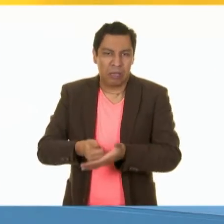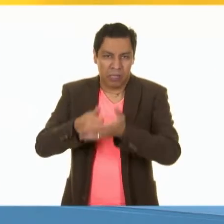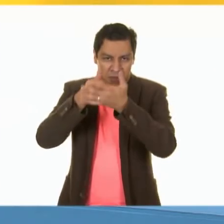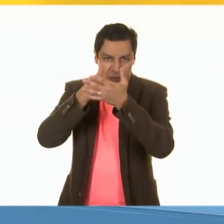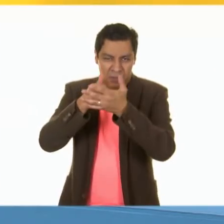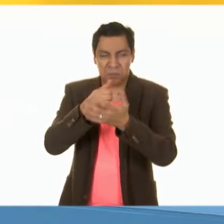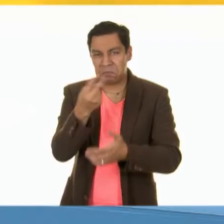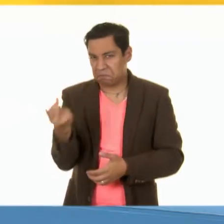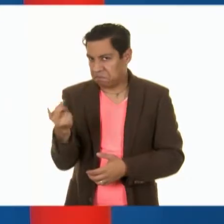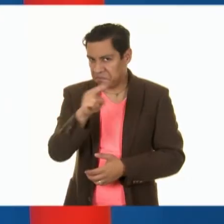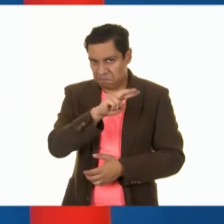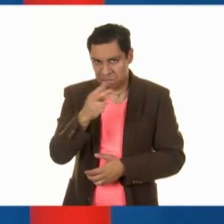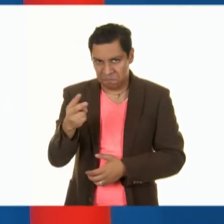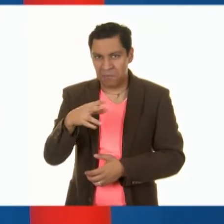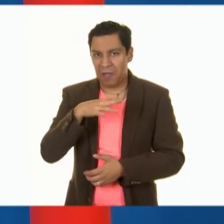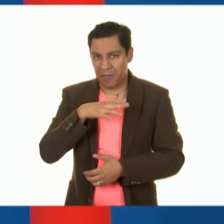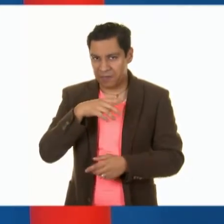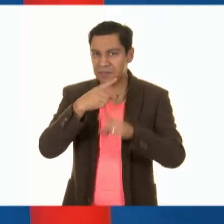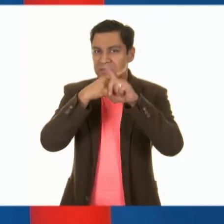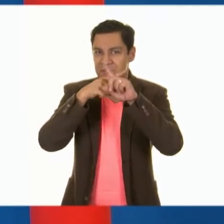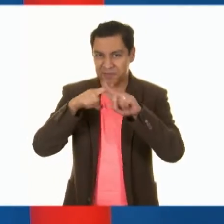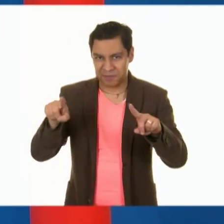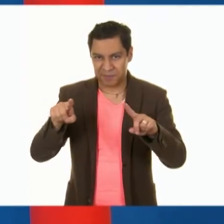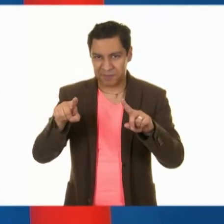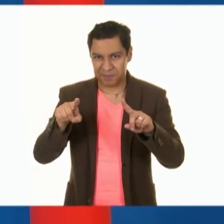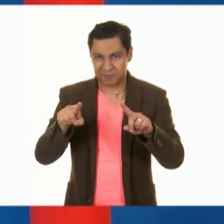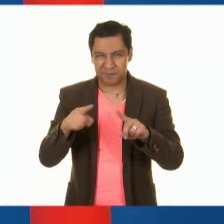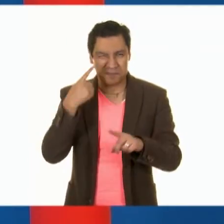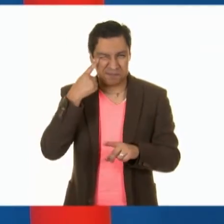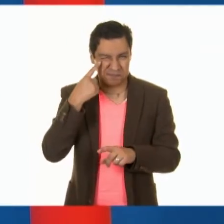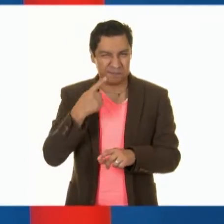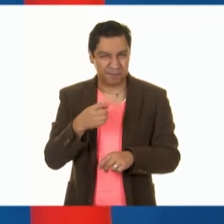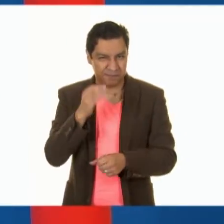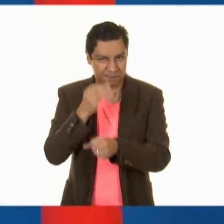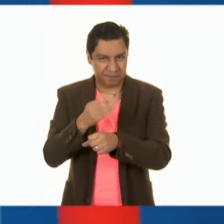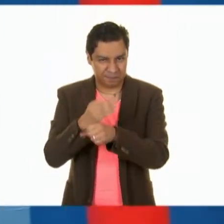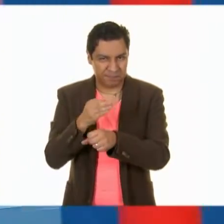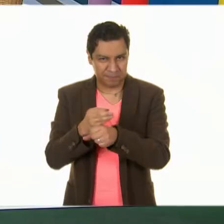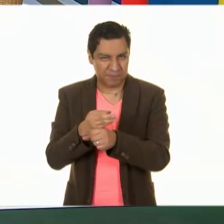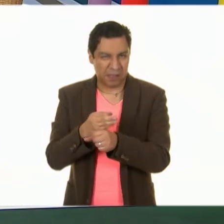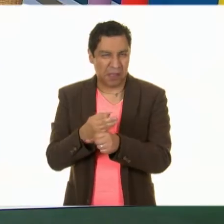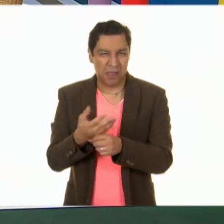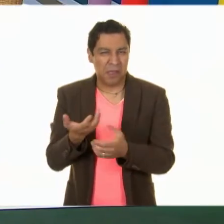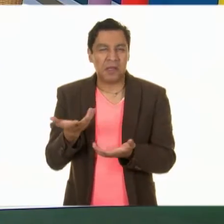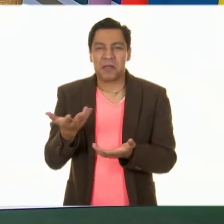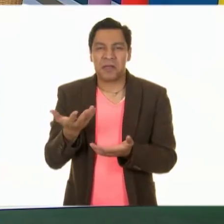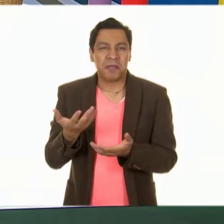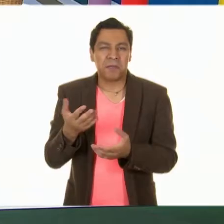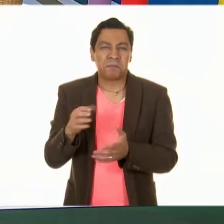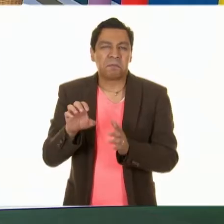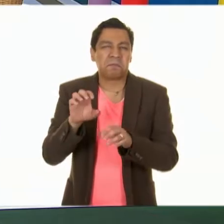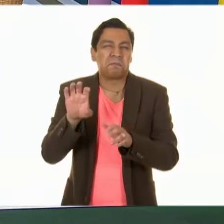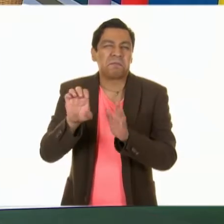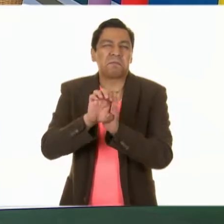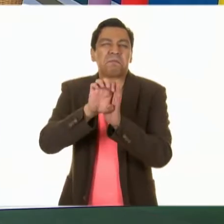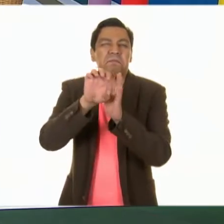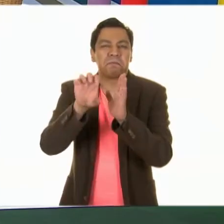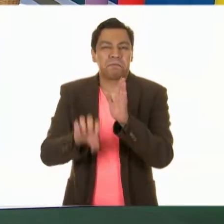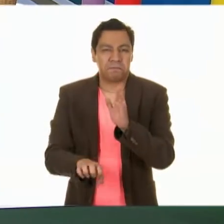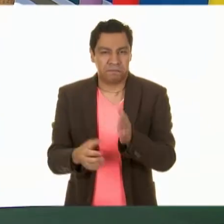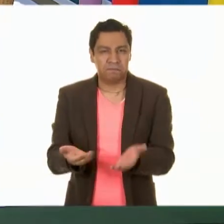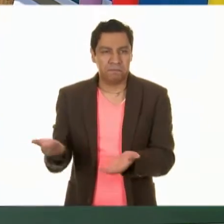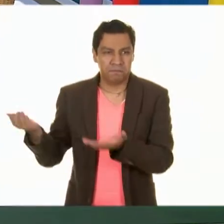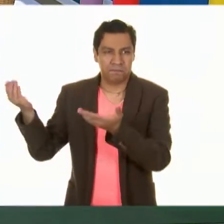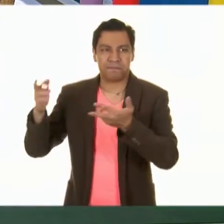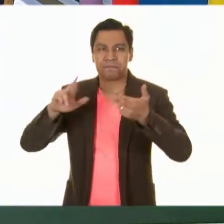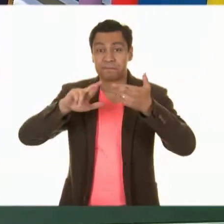onda. ¿Qué les parece? Hagamos una breve simulación. Sí, aquí tengo yo una cuerda. Sí, maestra.